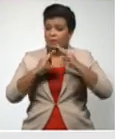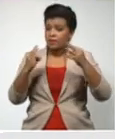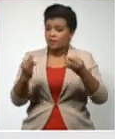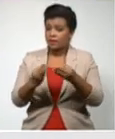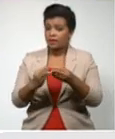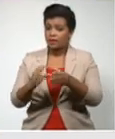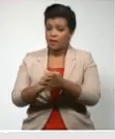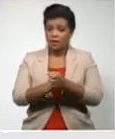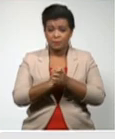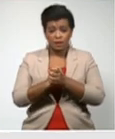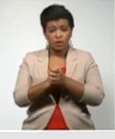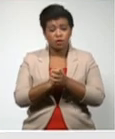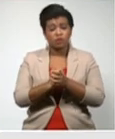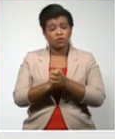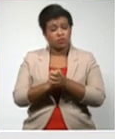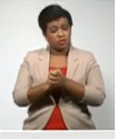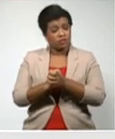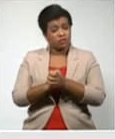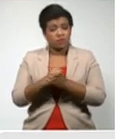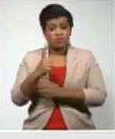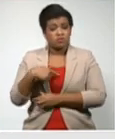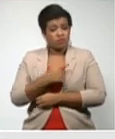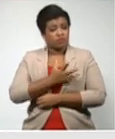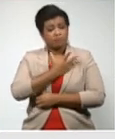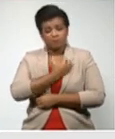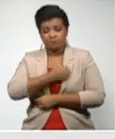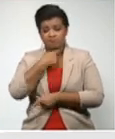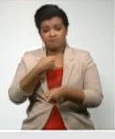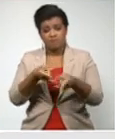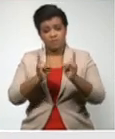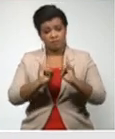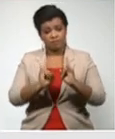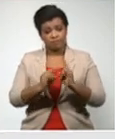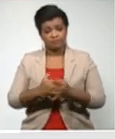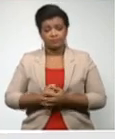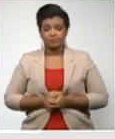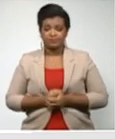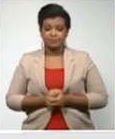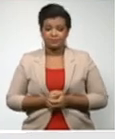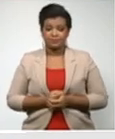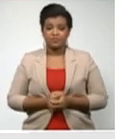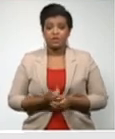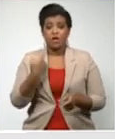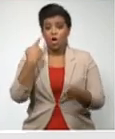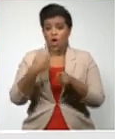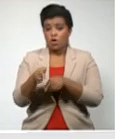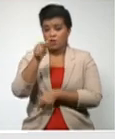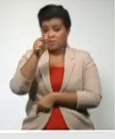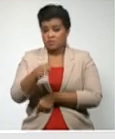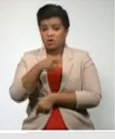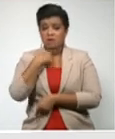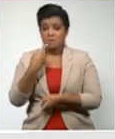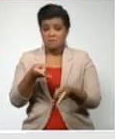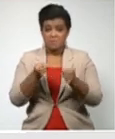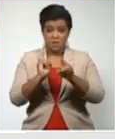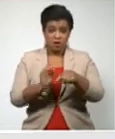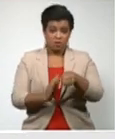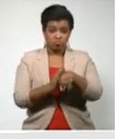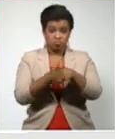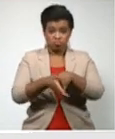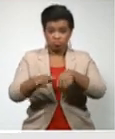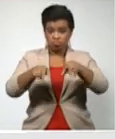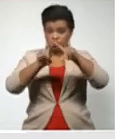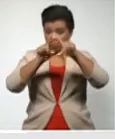y lamentamos mucho este fallecimiento. La otra persona que fallece con la COVID-19 en nuestro